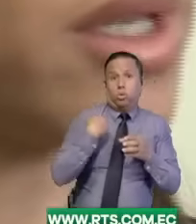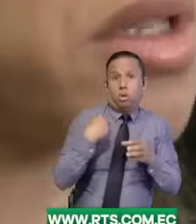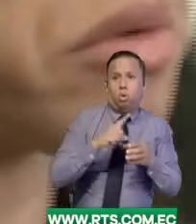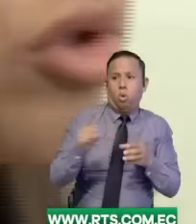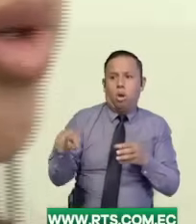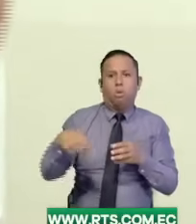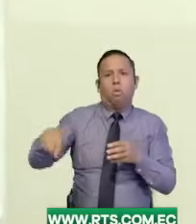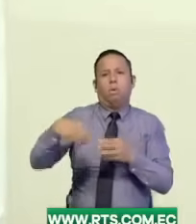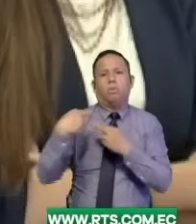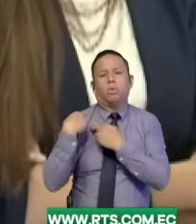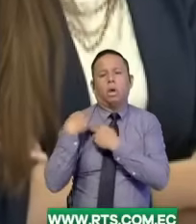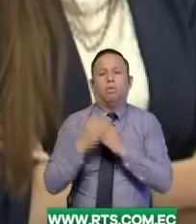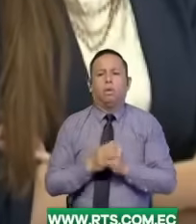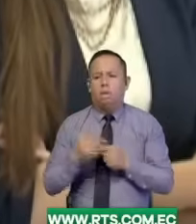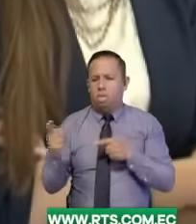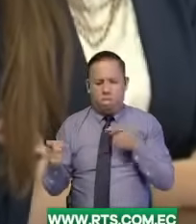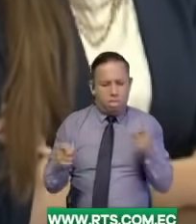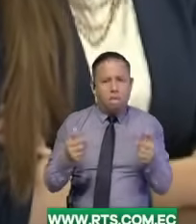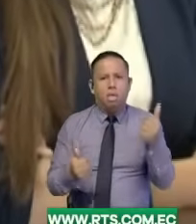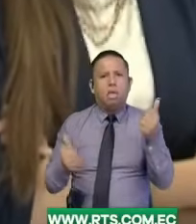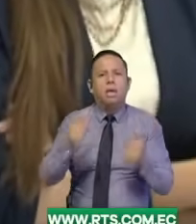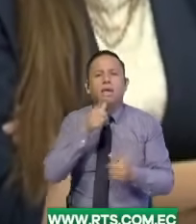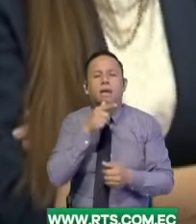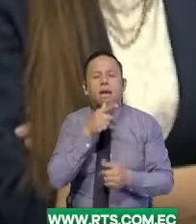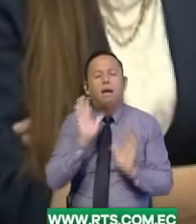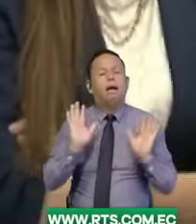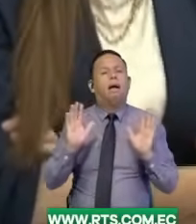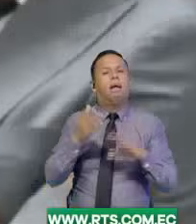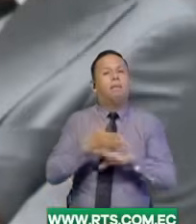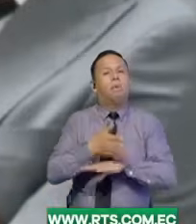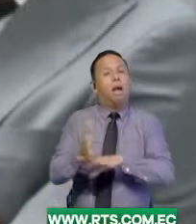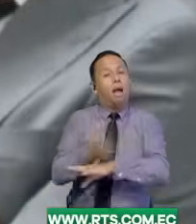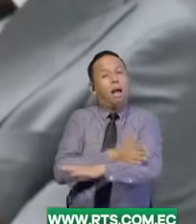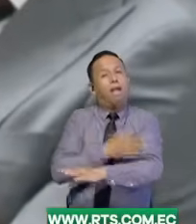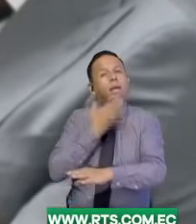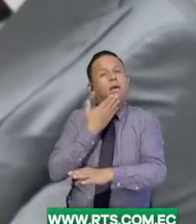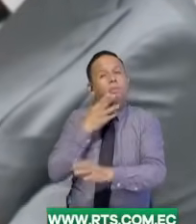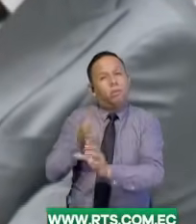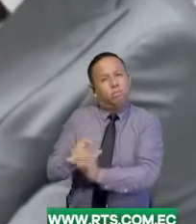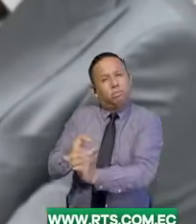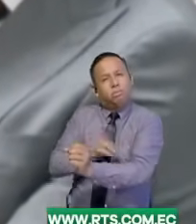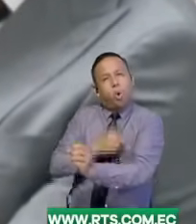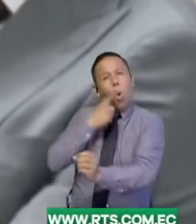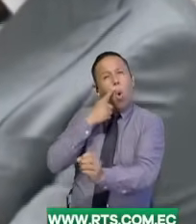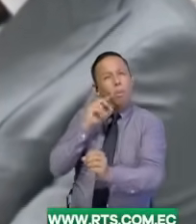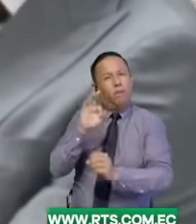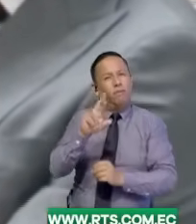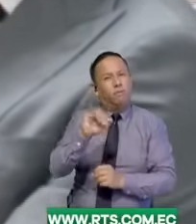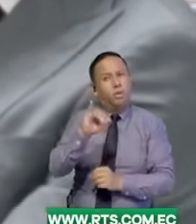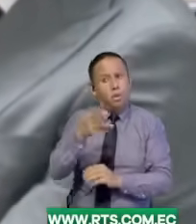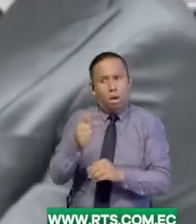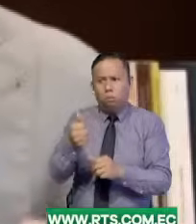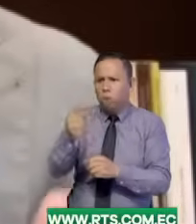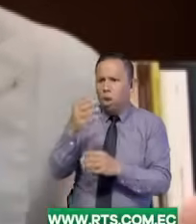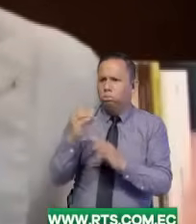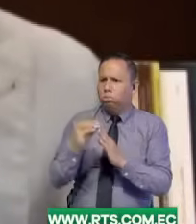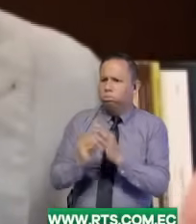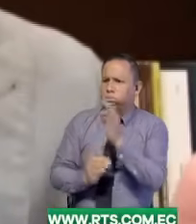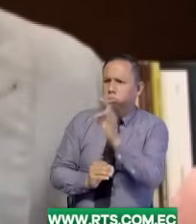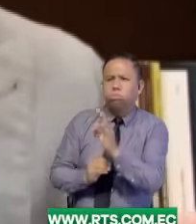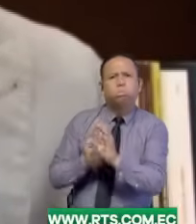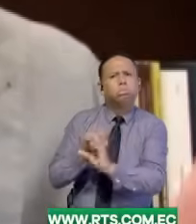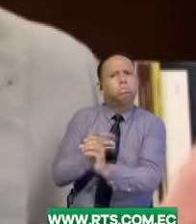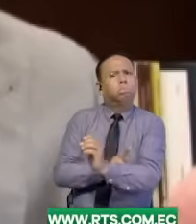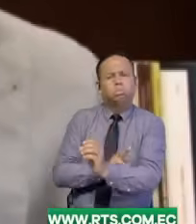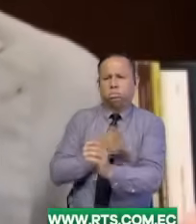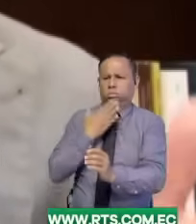lado sin querer revelar quién está a la cabeza, luego de la renuncia del postulante Daniel Frías, mejor puntuado y virtual